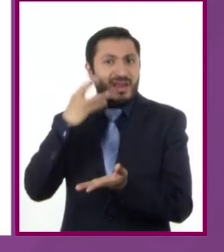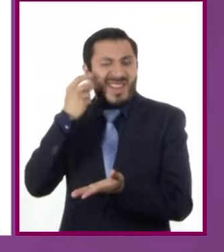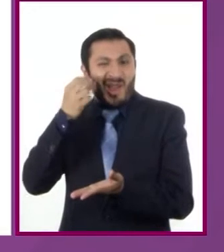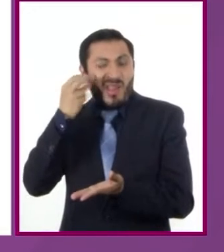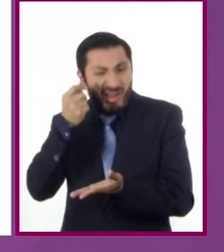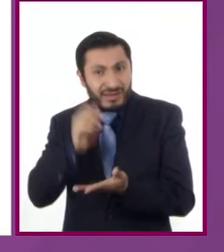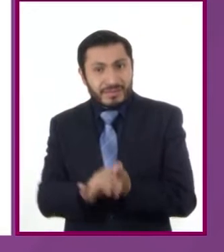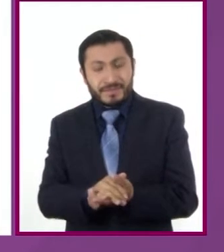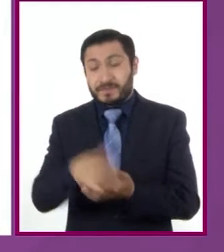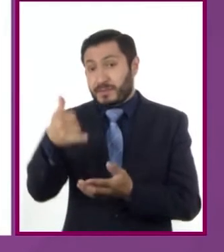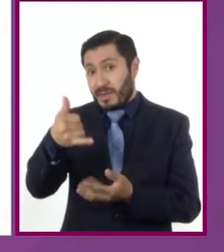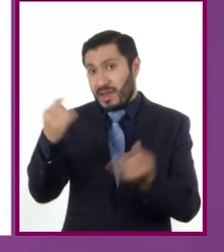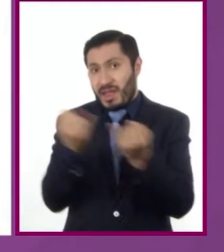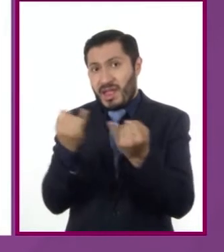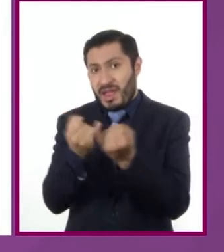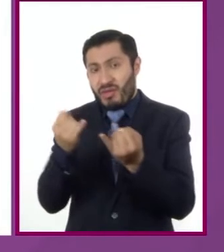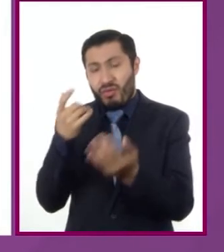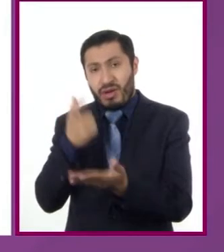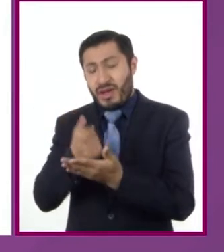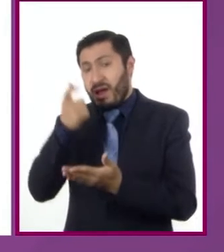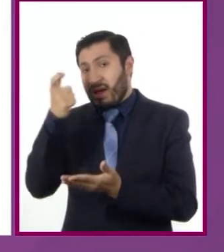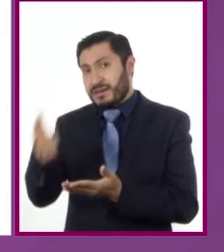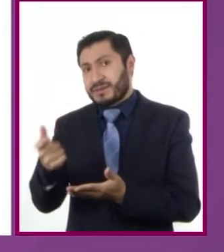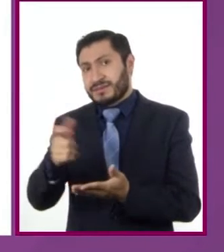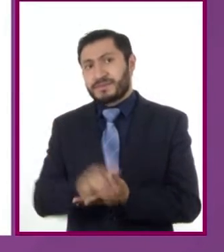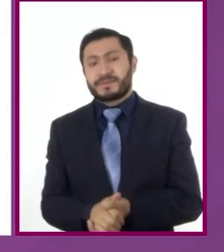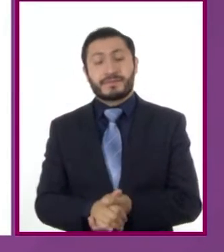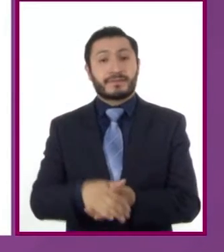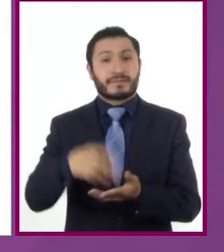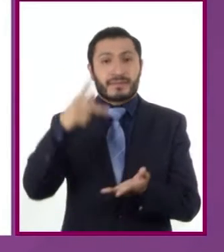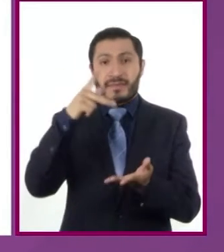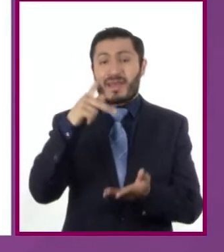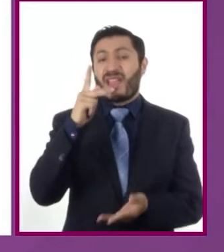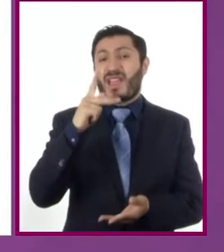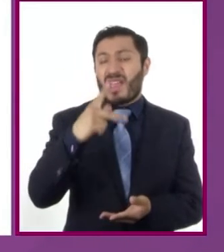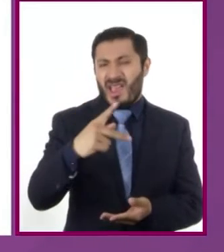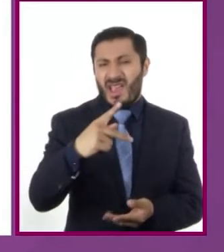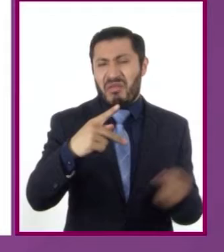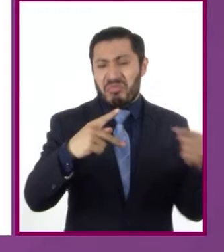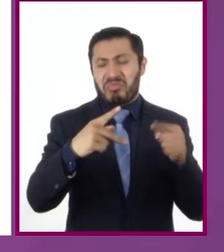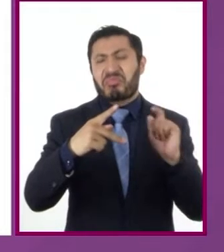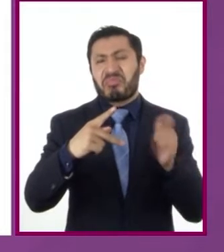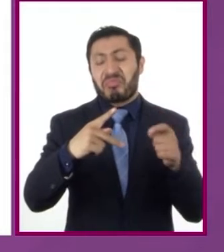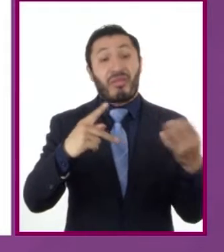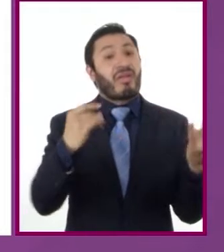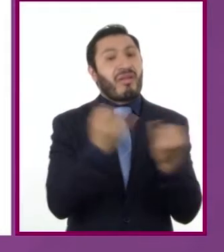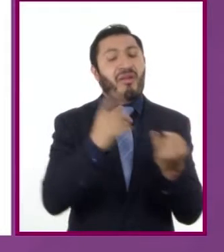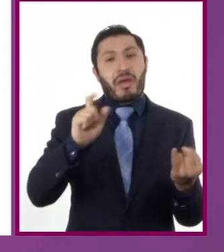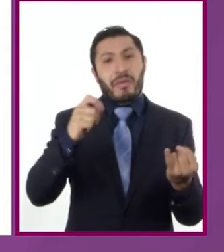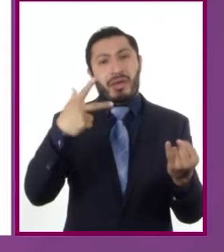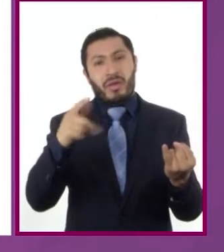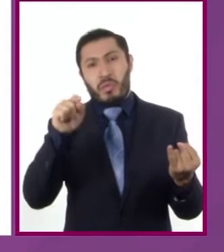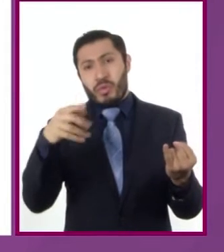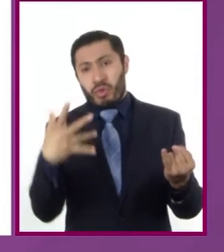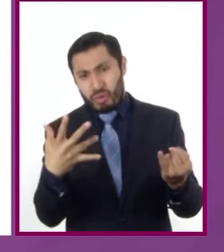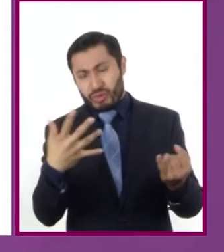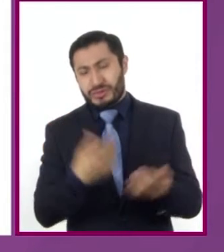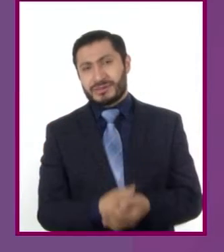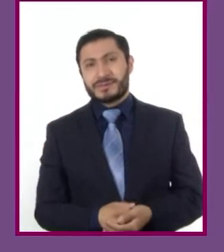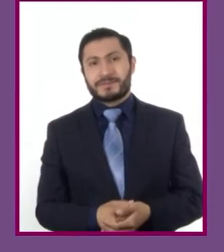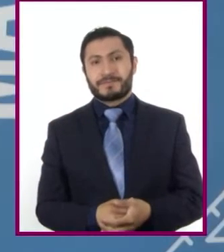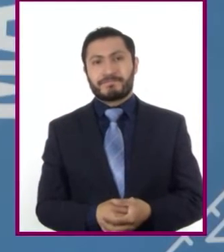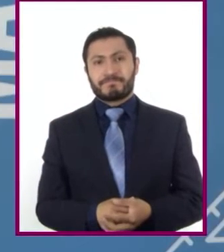y igual al costo a pagar en pesos, k igual a 28.5, constante de